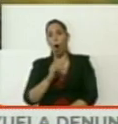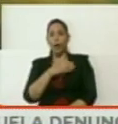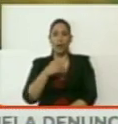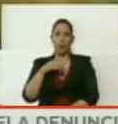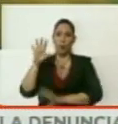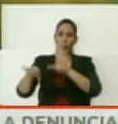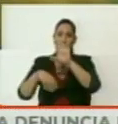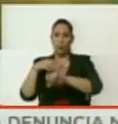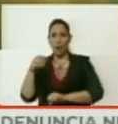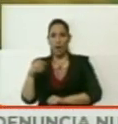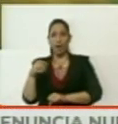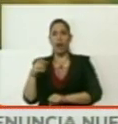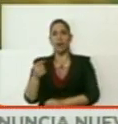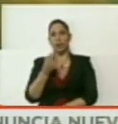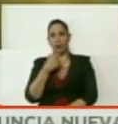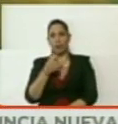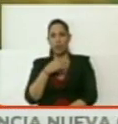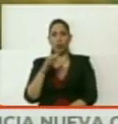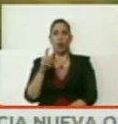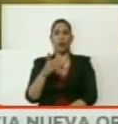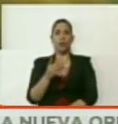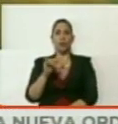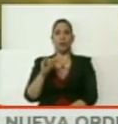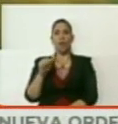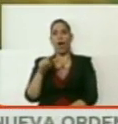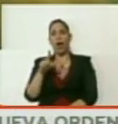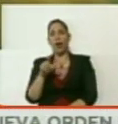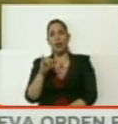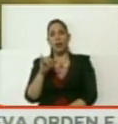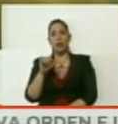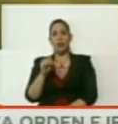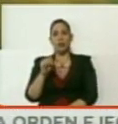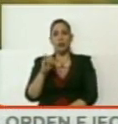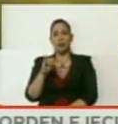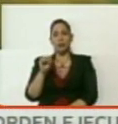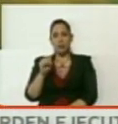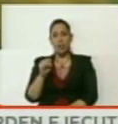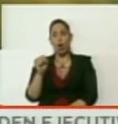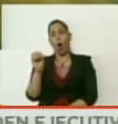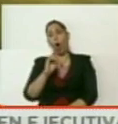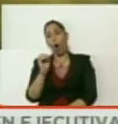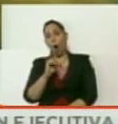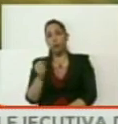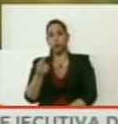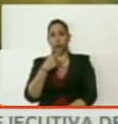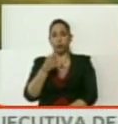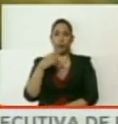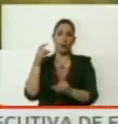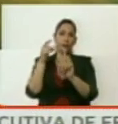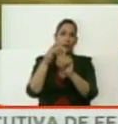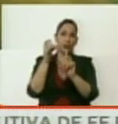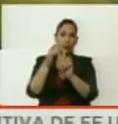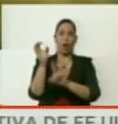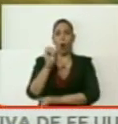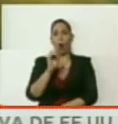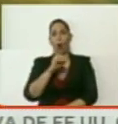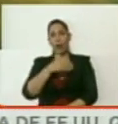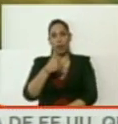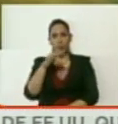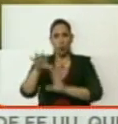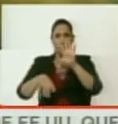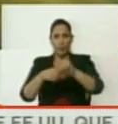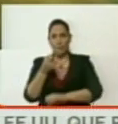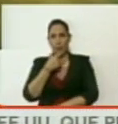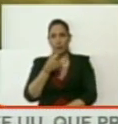la diálisis, queremos comprar los tratamientos para el VIH-Sida, queremos comprar los medicamentos para